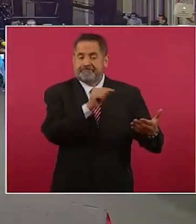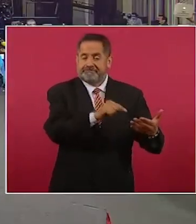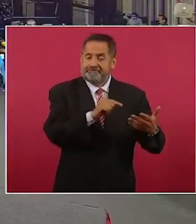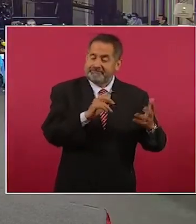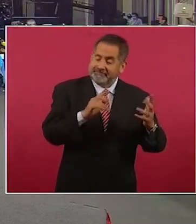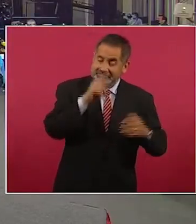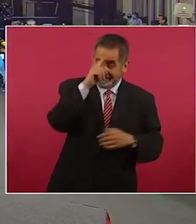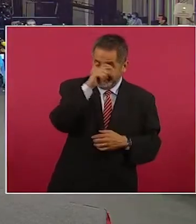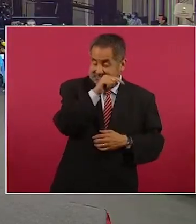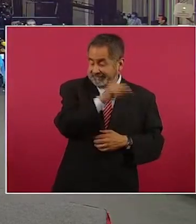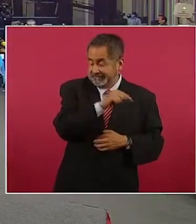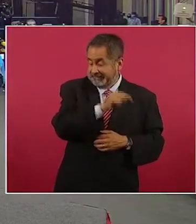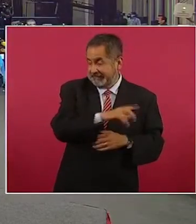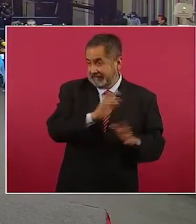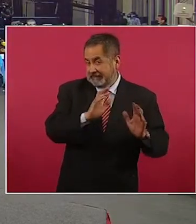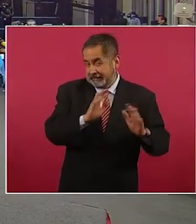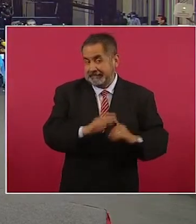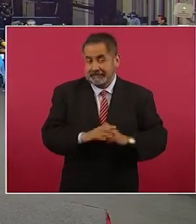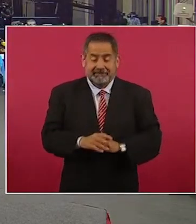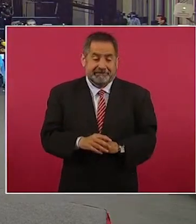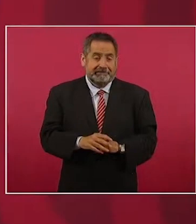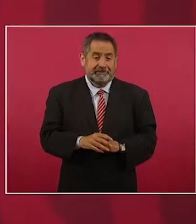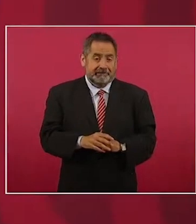ahí sí está